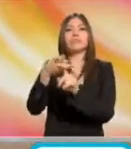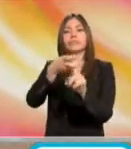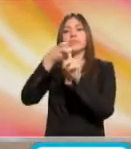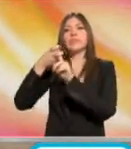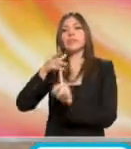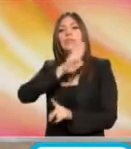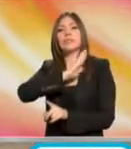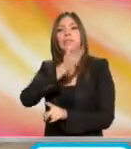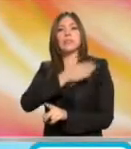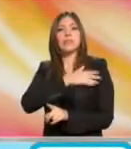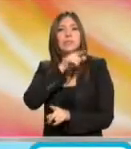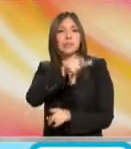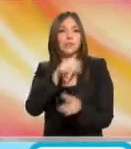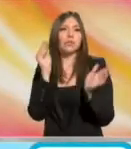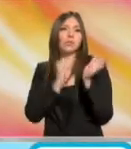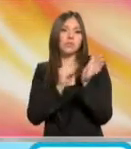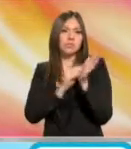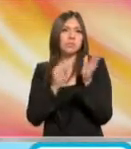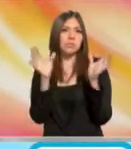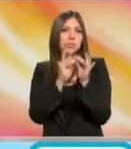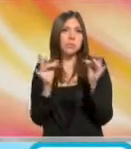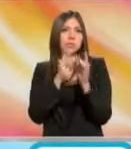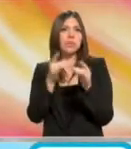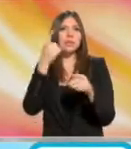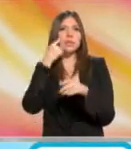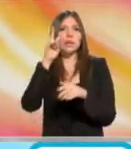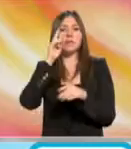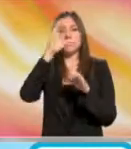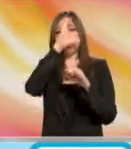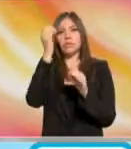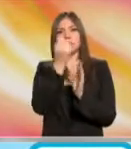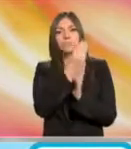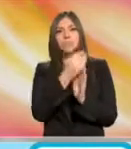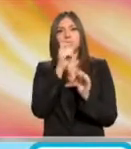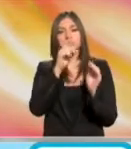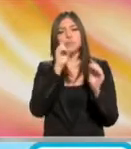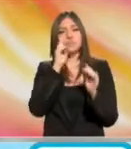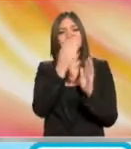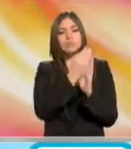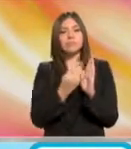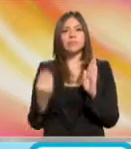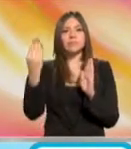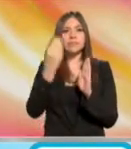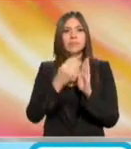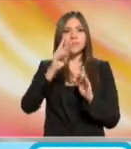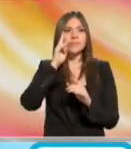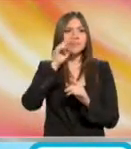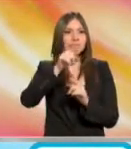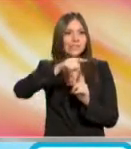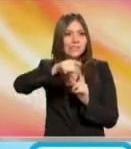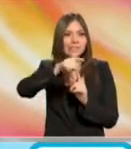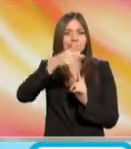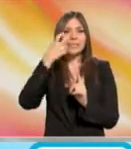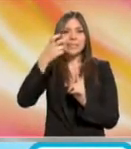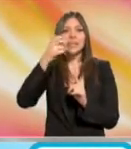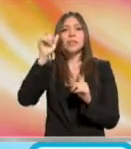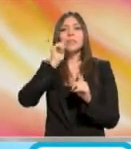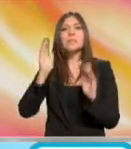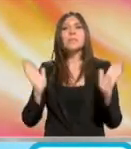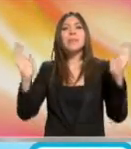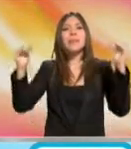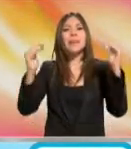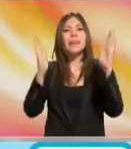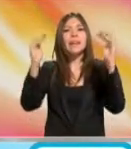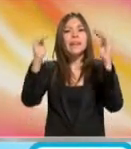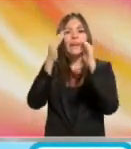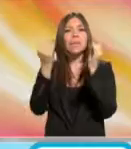Pero seguíamos hablando, vamos a dejar correr las Y imágenes. una zona arqueológica circular, vemos, Sí. cosa Fíjate. que no es tan No es normal, común, ¿no? Ahí no es